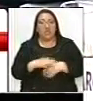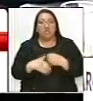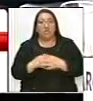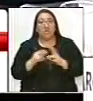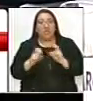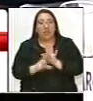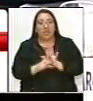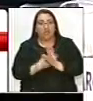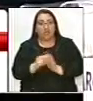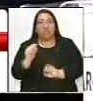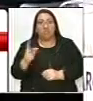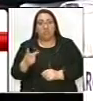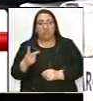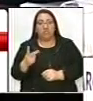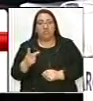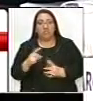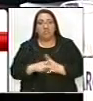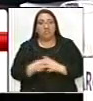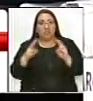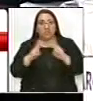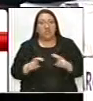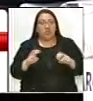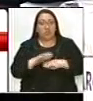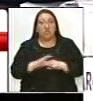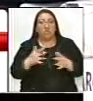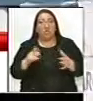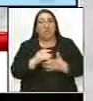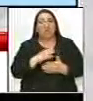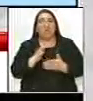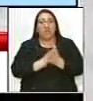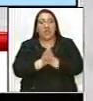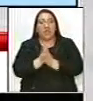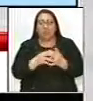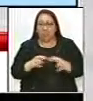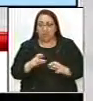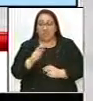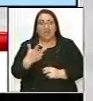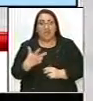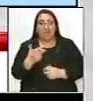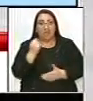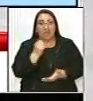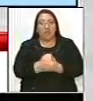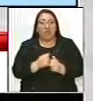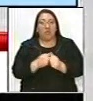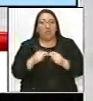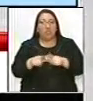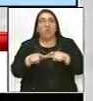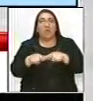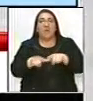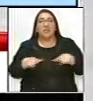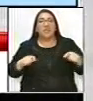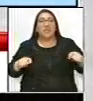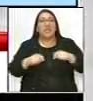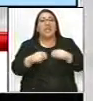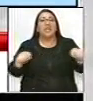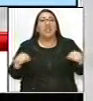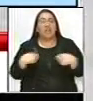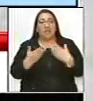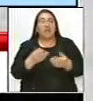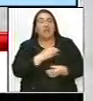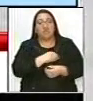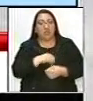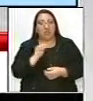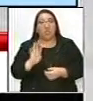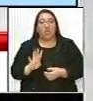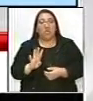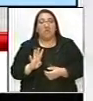de legislar. 2. Iniciar investigaciones sobre cualquier asunto de interés público. 3. Aprobar la demarcación territorial que proponga el Poder Ejecutivo.